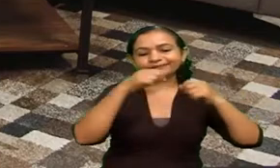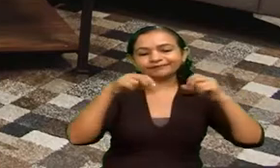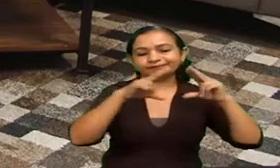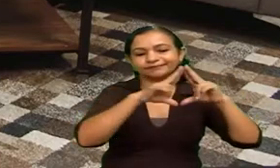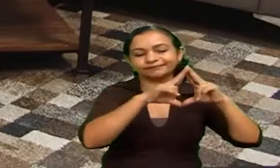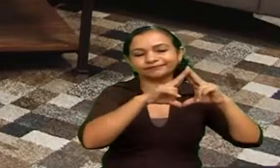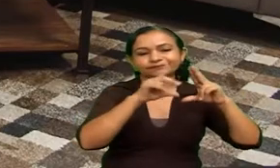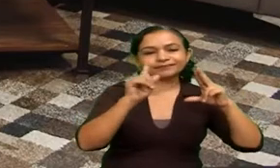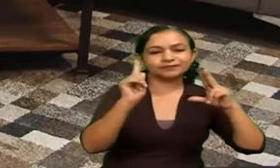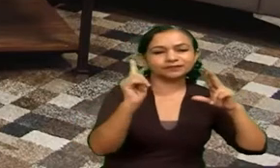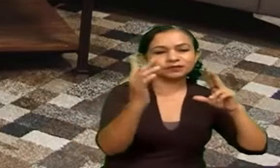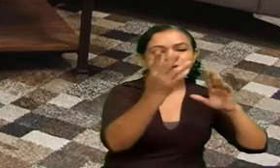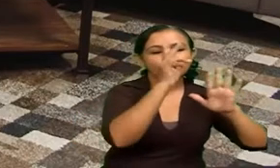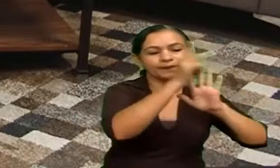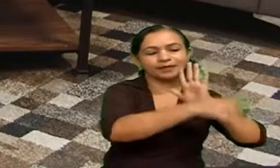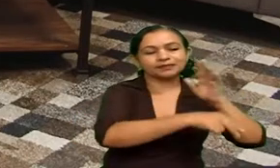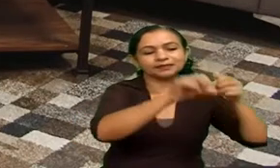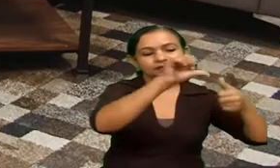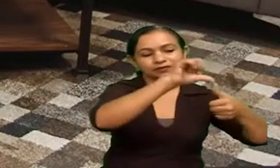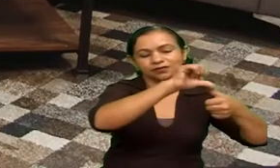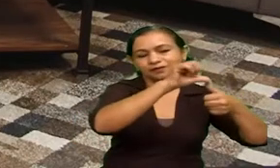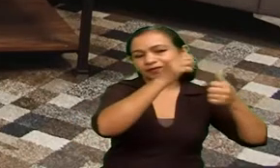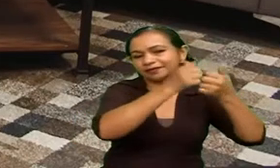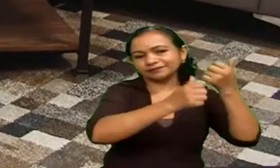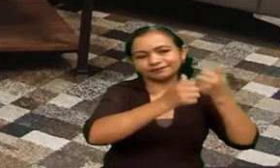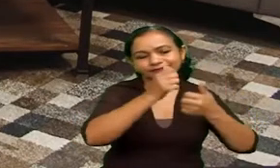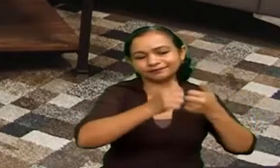a todos los países.